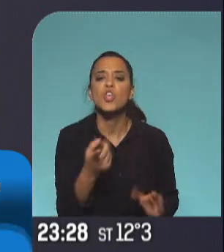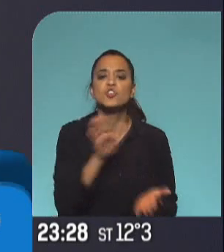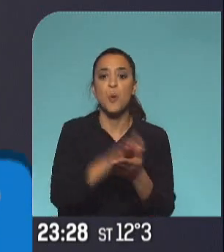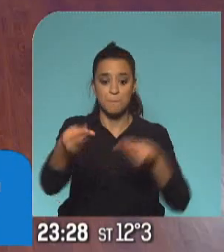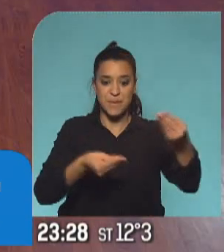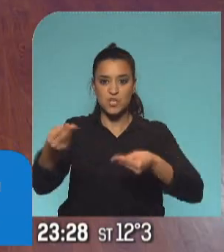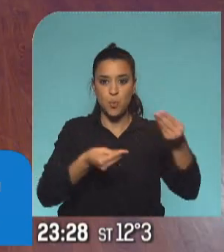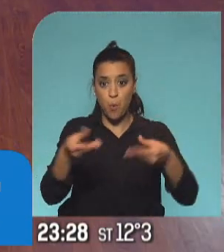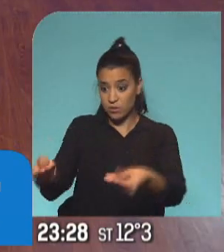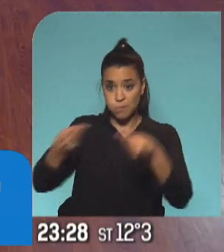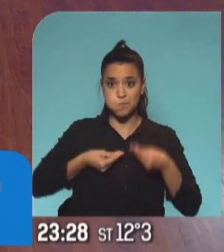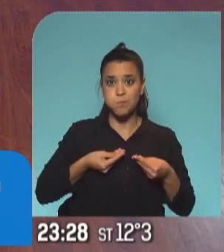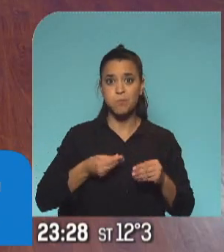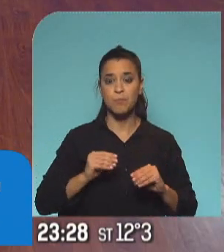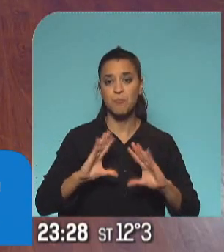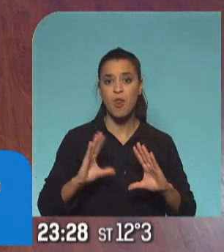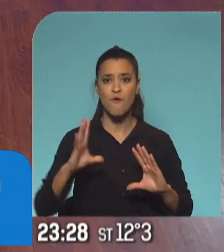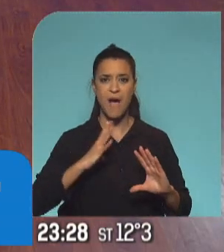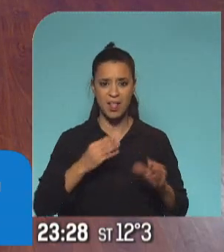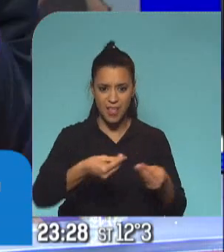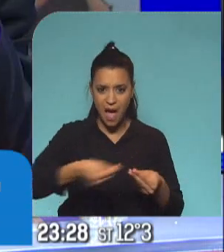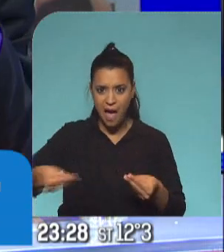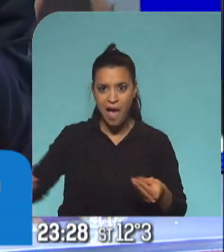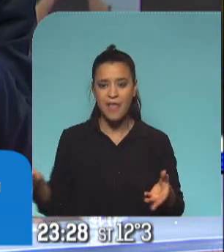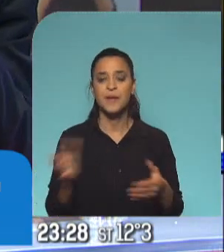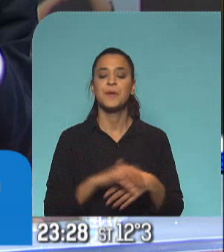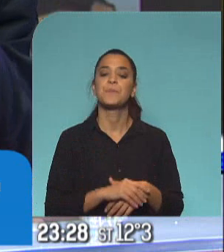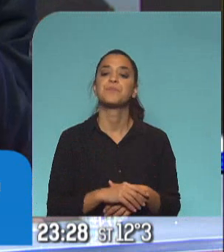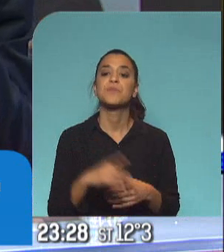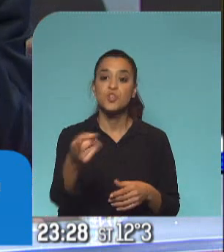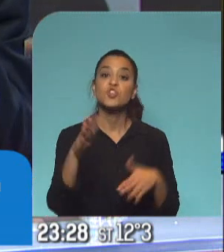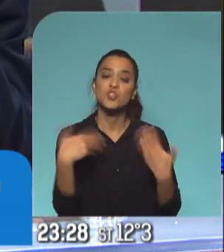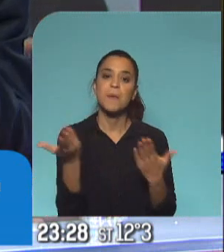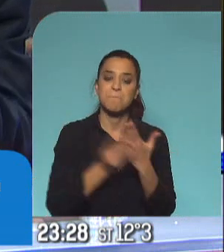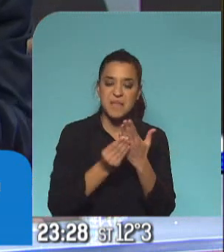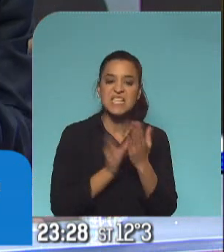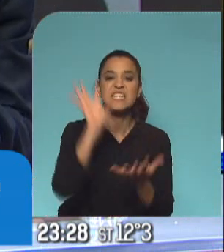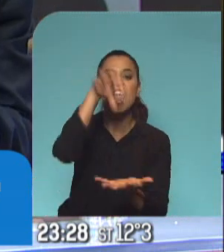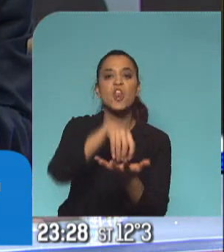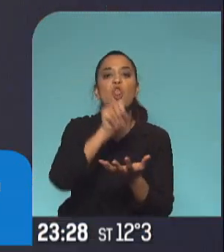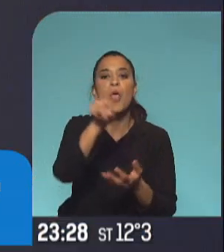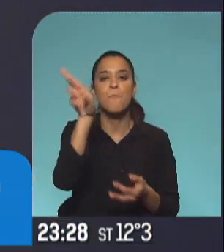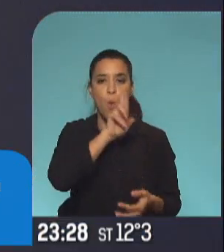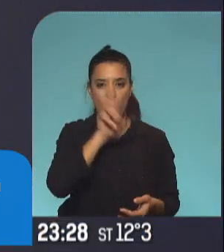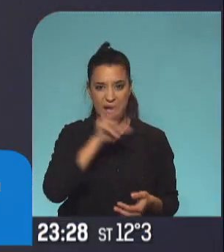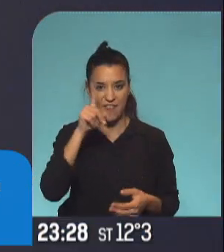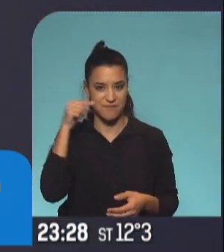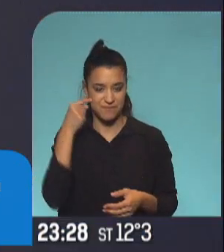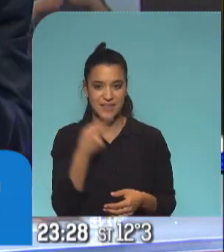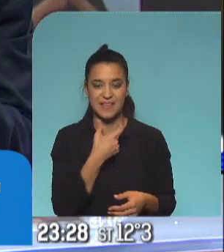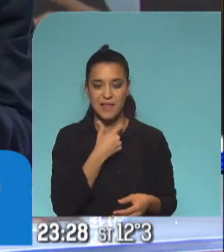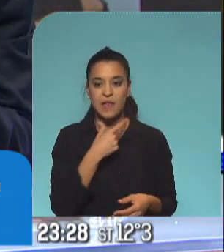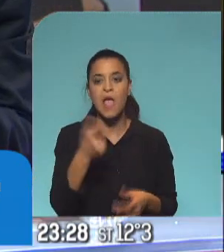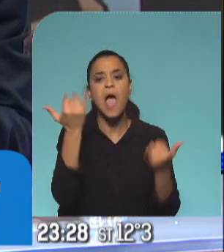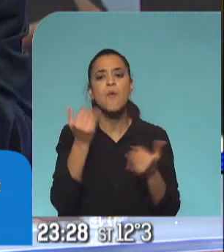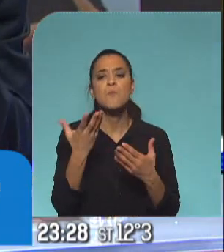presupuesto que tiene asignado, ¿no? Entonces, en ese todo lo caso, que tiene Fernández propuso crear un ministerio de la mujer. De hecho, hablando de propuestas, se notó que hubo tal